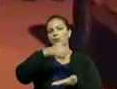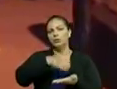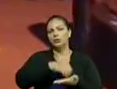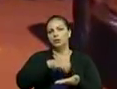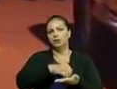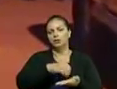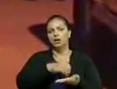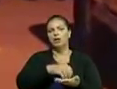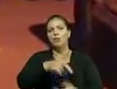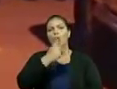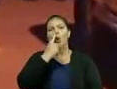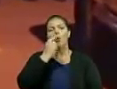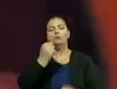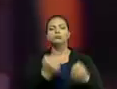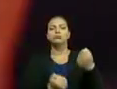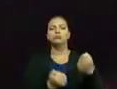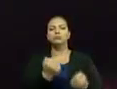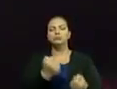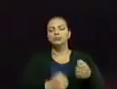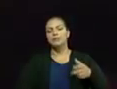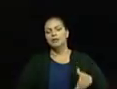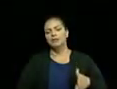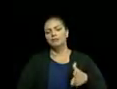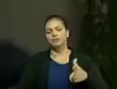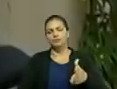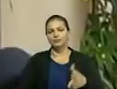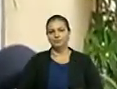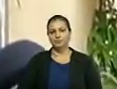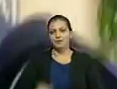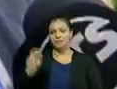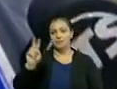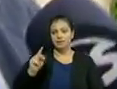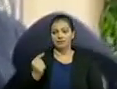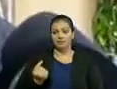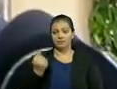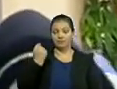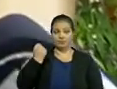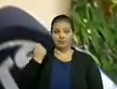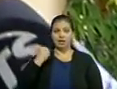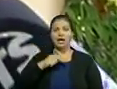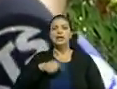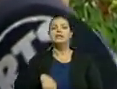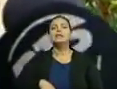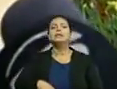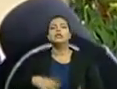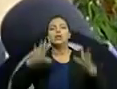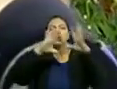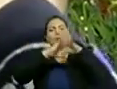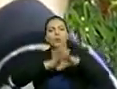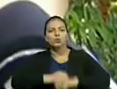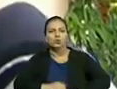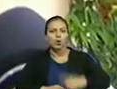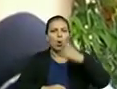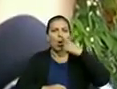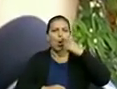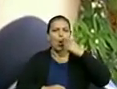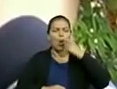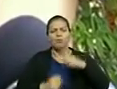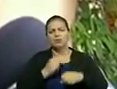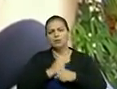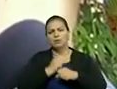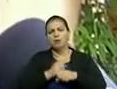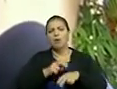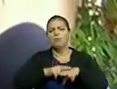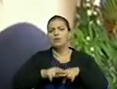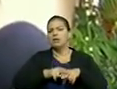vía Daule, la noche del viernes. Taxista informal, sí. ¿Qué es lo que pasó? Y no